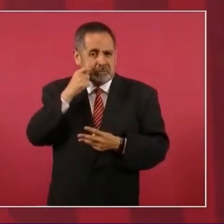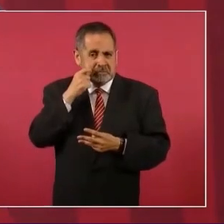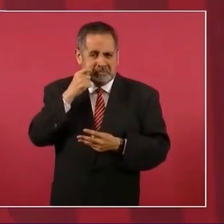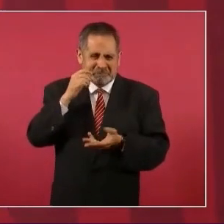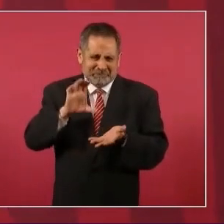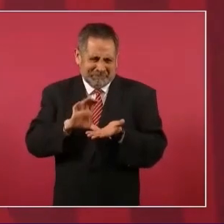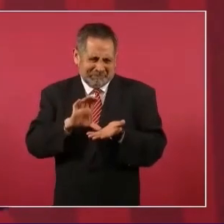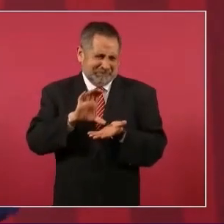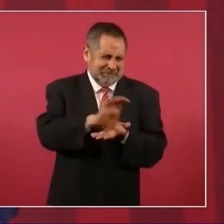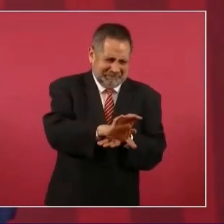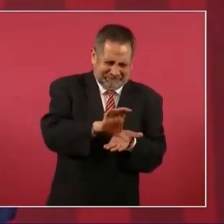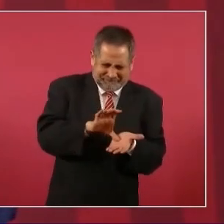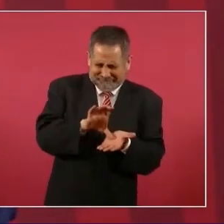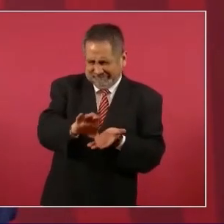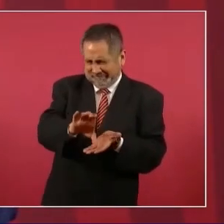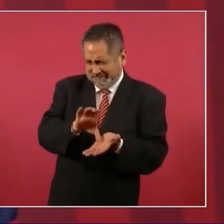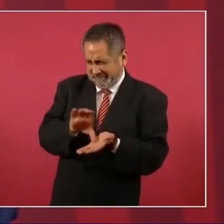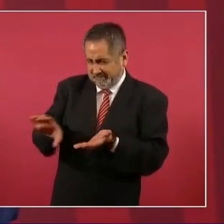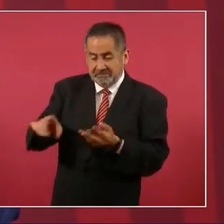los más pobres.